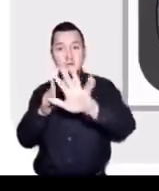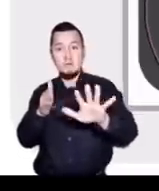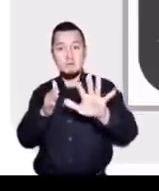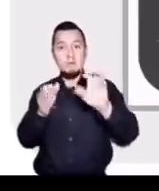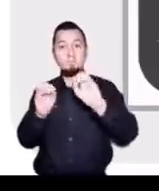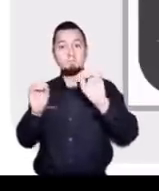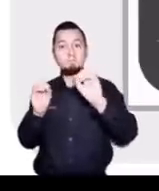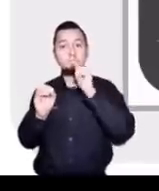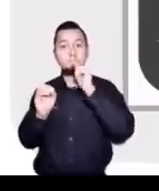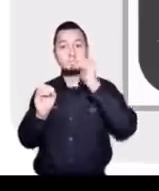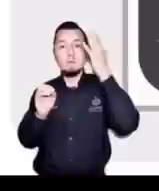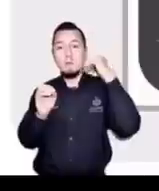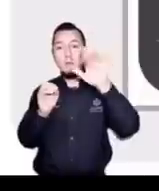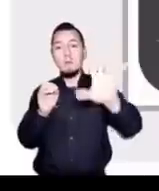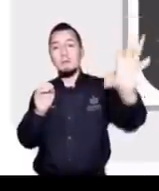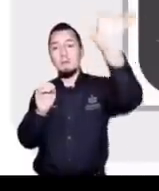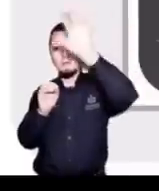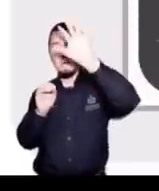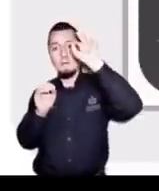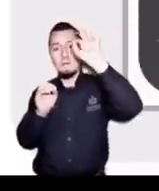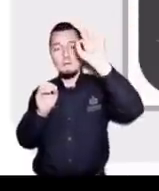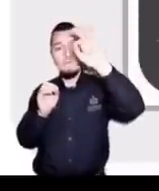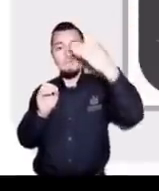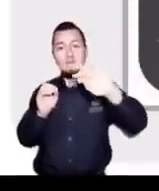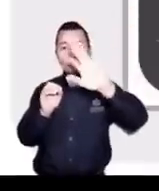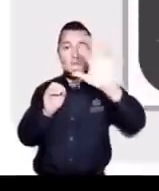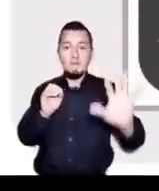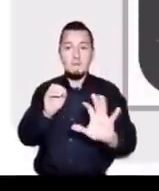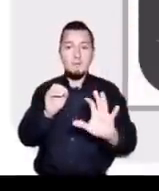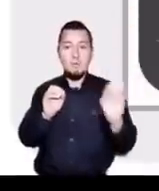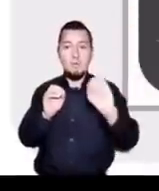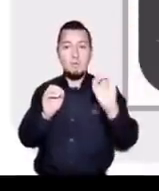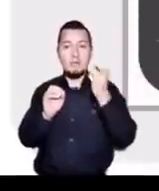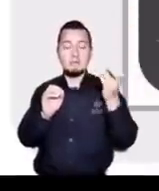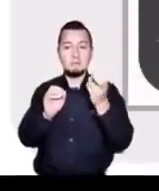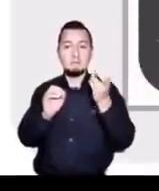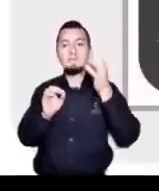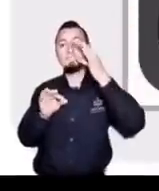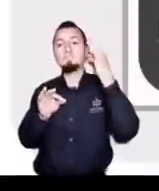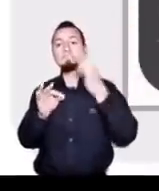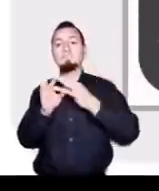que es mi tren línea 4, que además contempla